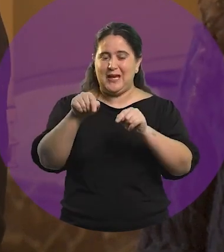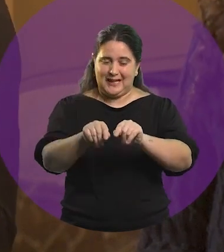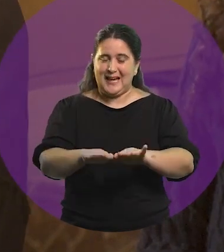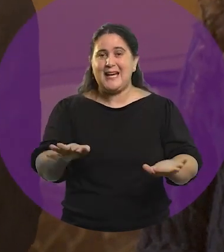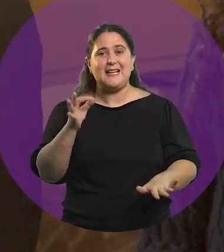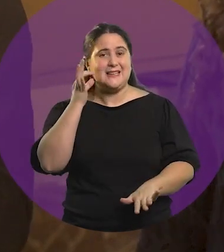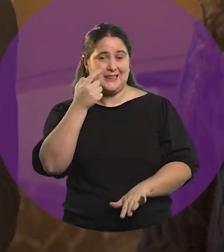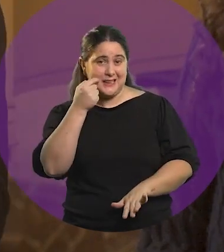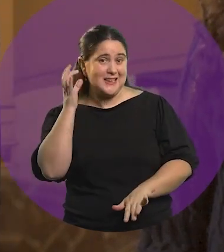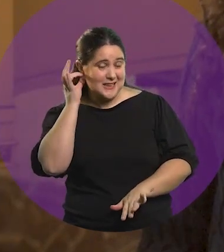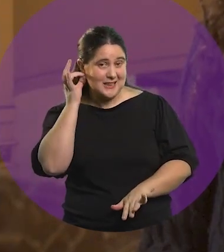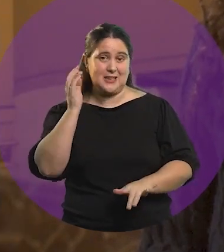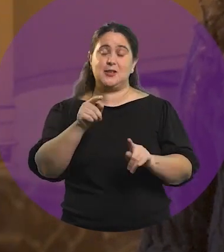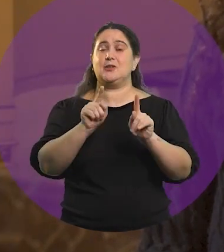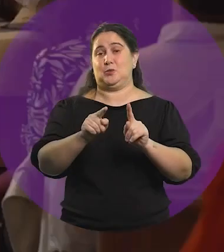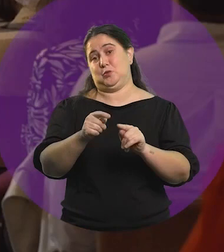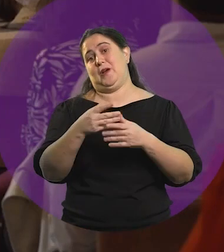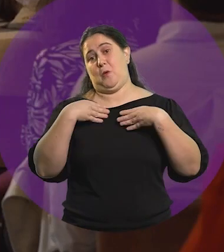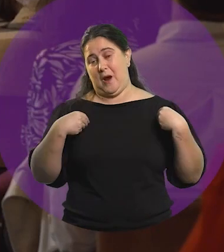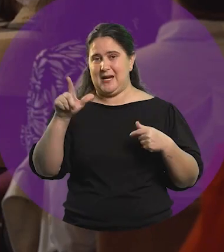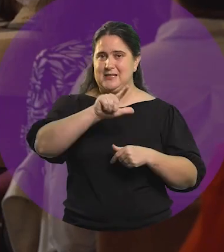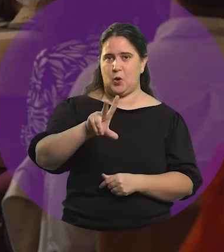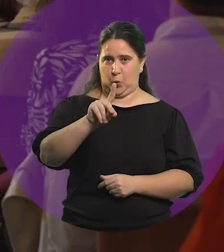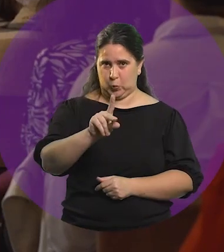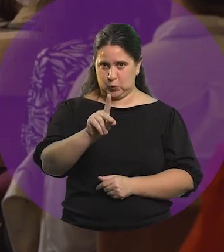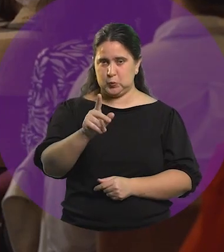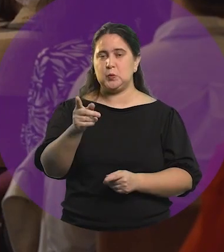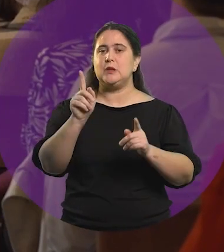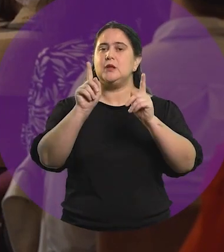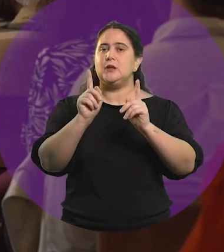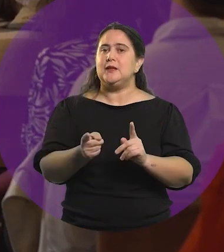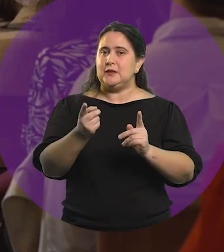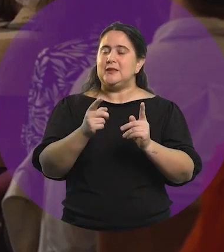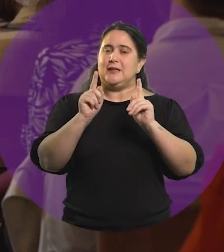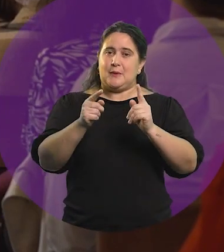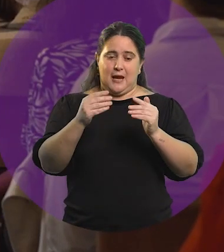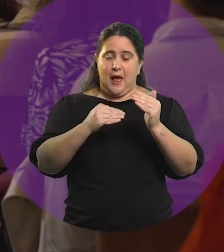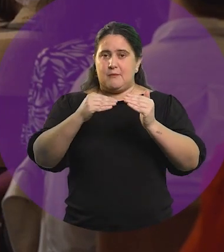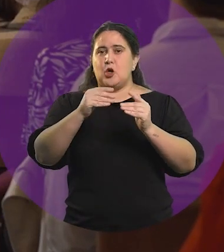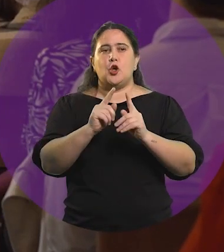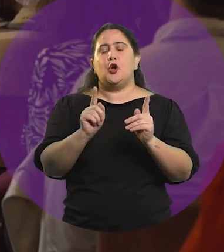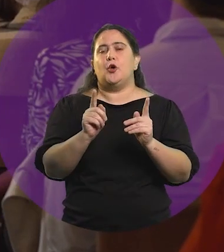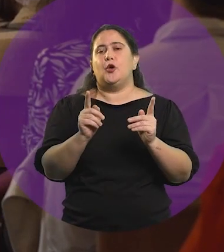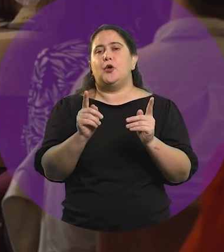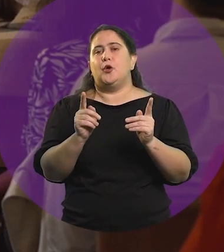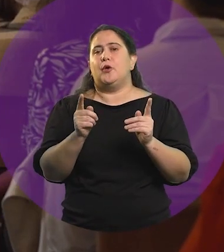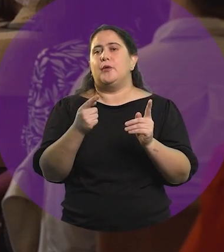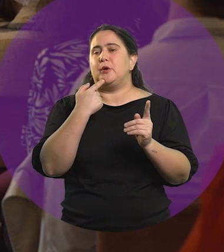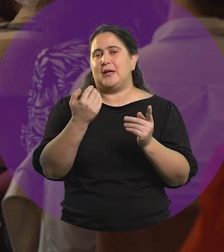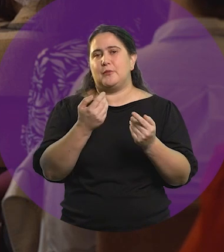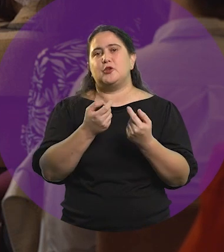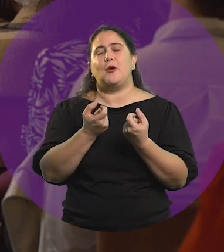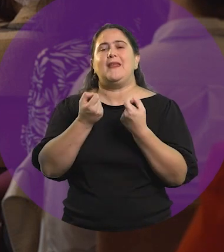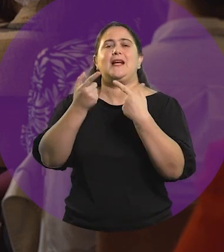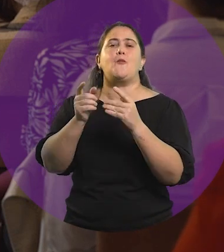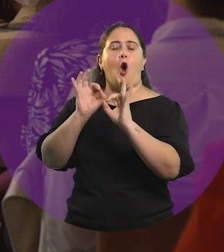hay niñas, ¿no? Desde educación primaria, educación media. Entonces, bueno, y jerarquizamos, porque no les podemos dar a